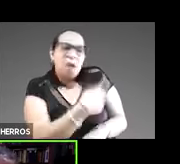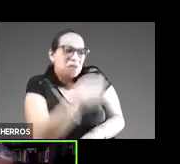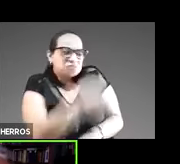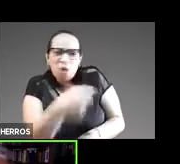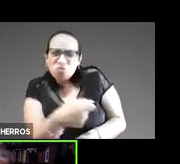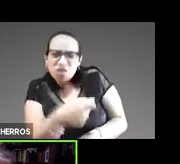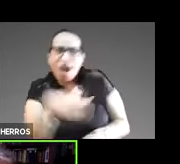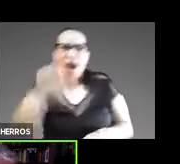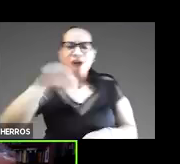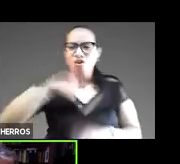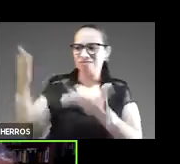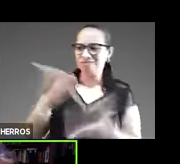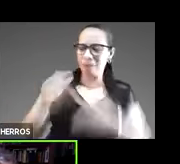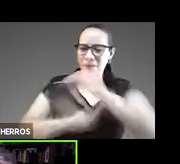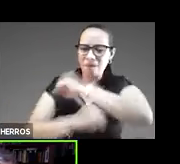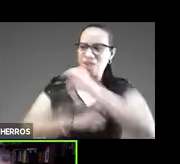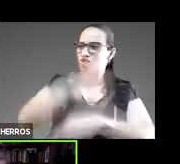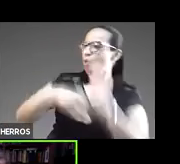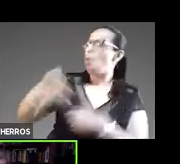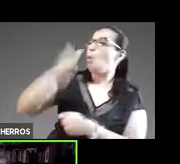llego y todo mundo me saluda.